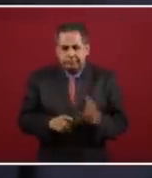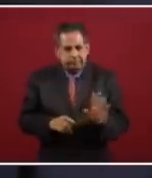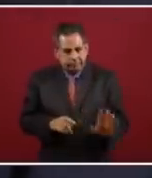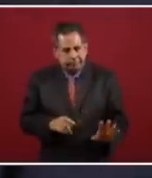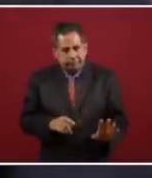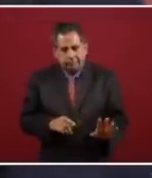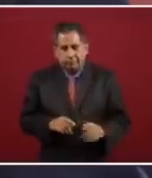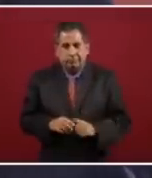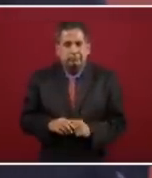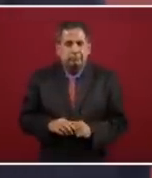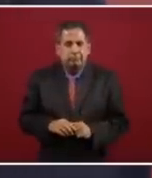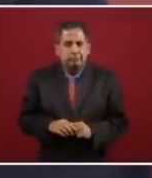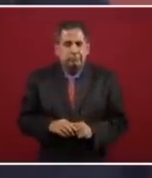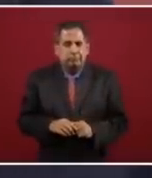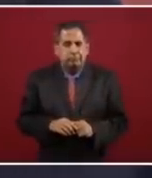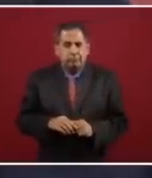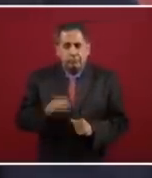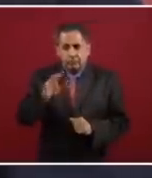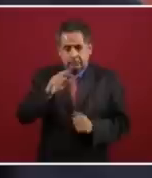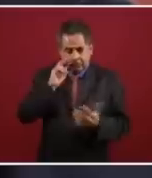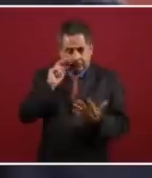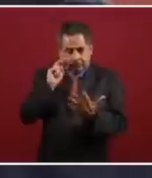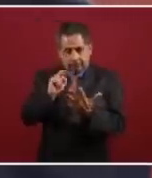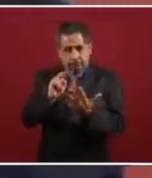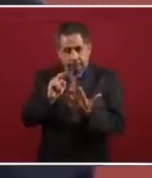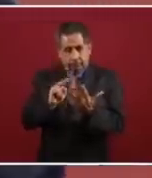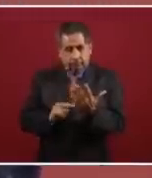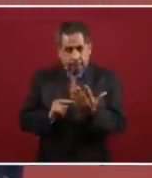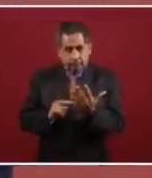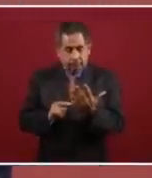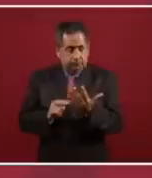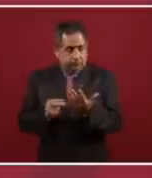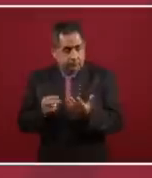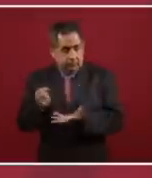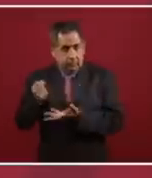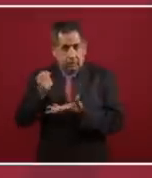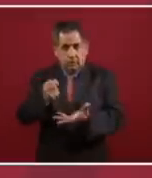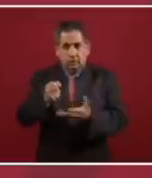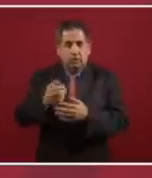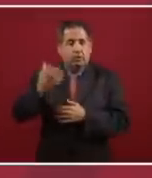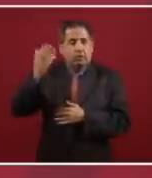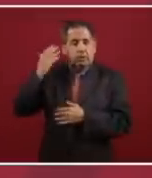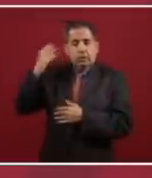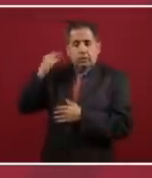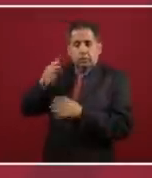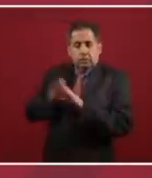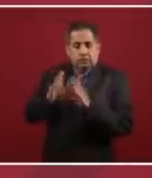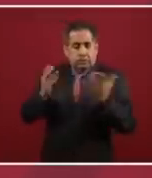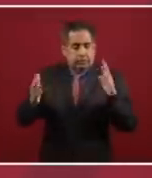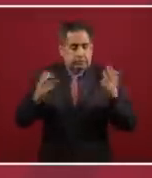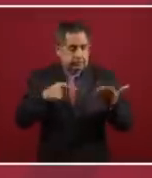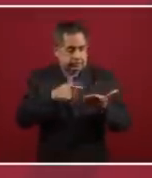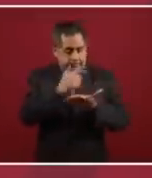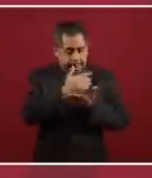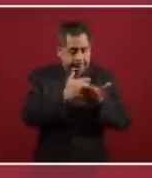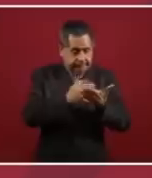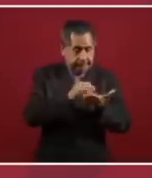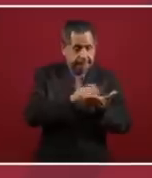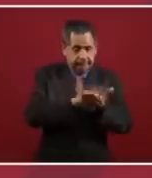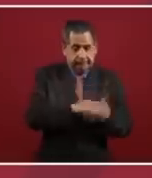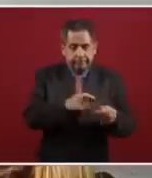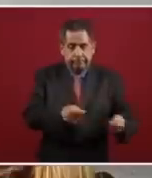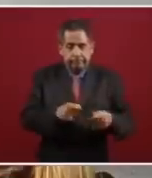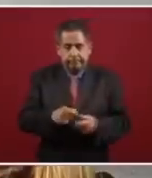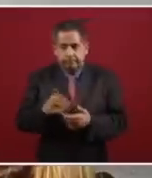si se observa el presupuesto, cómo venía aplicándose, sí,